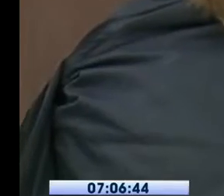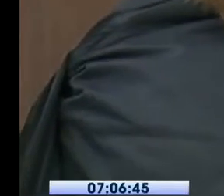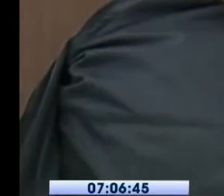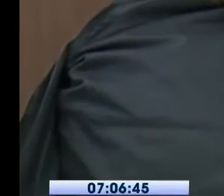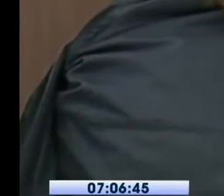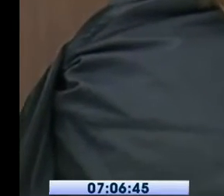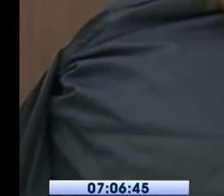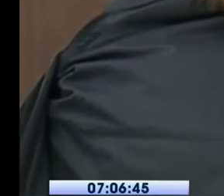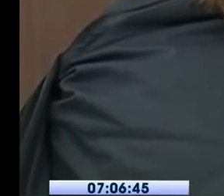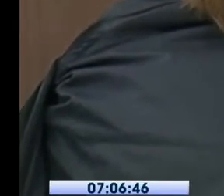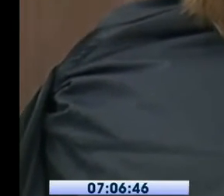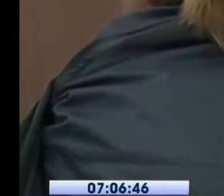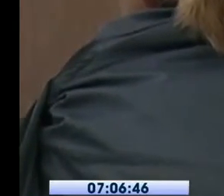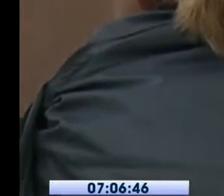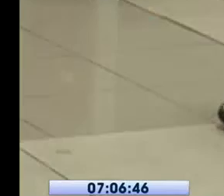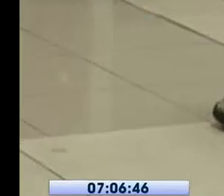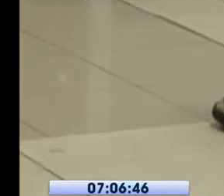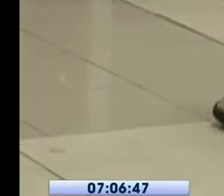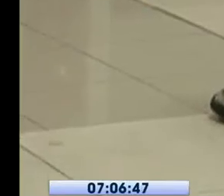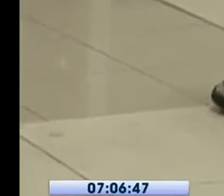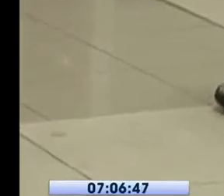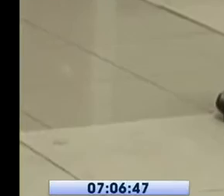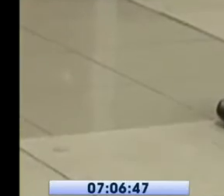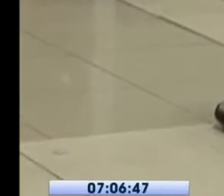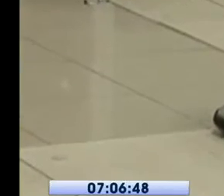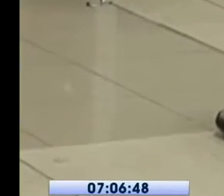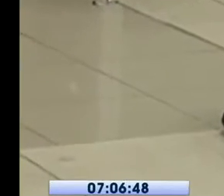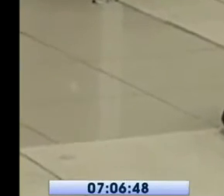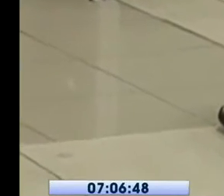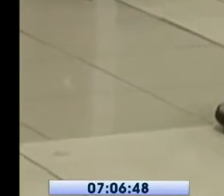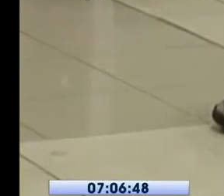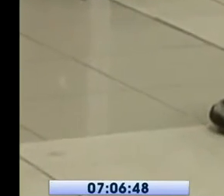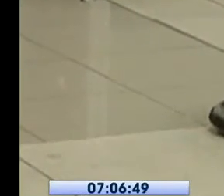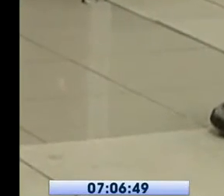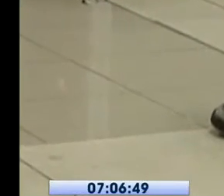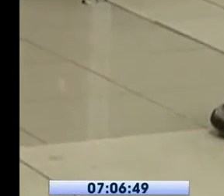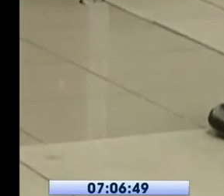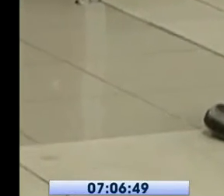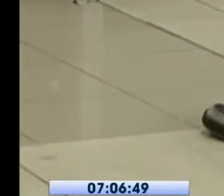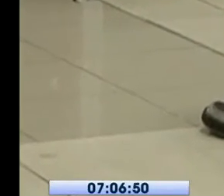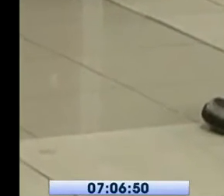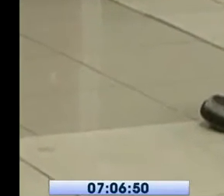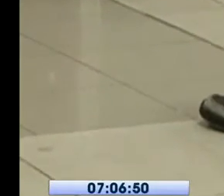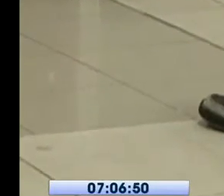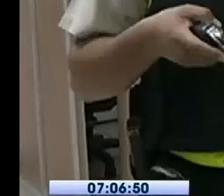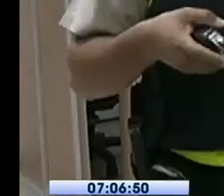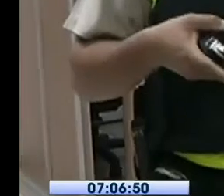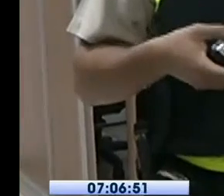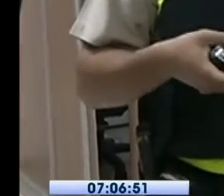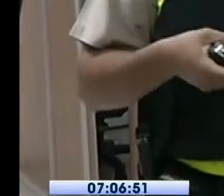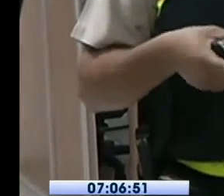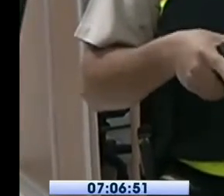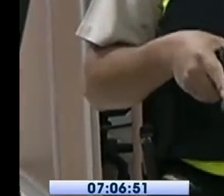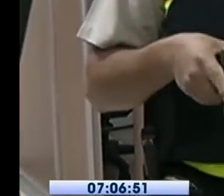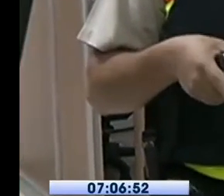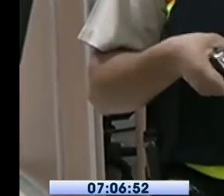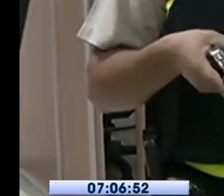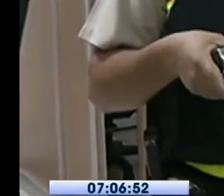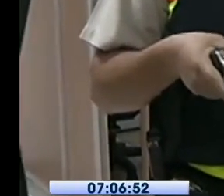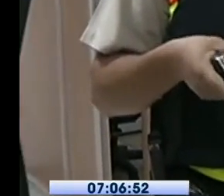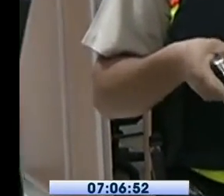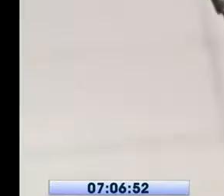personas en el sur de guayaquil el sujeto se encontraba con otro individuo a bordo de una